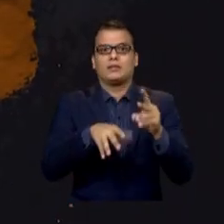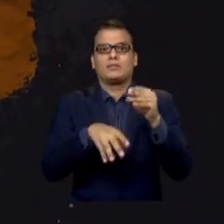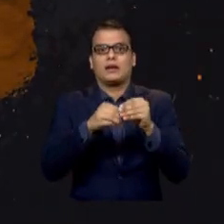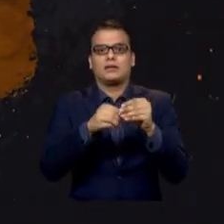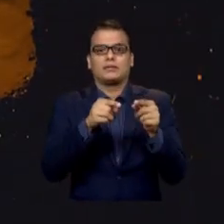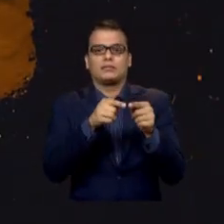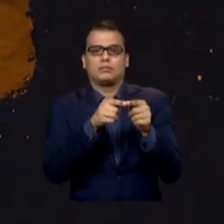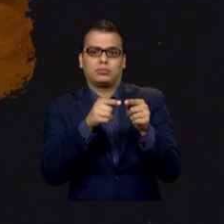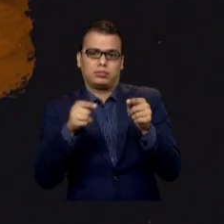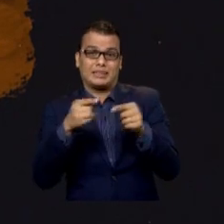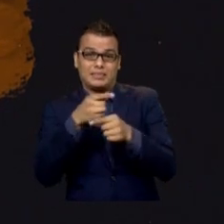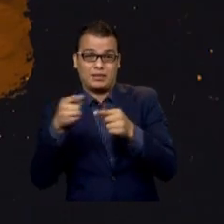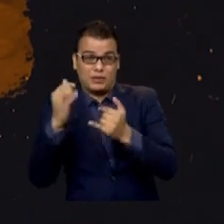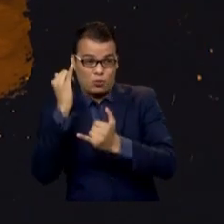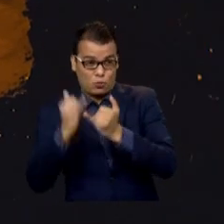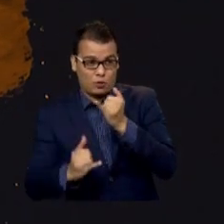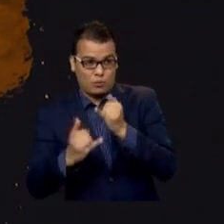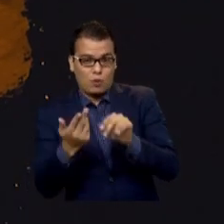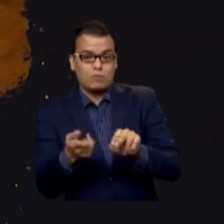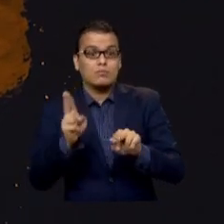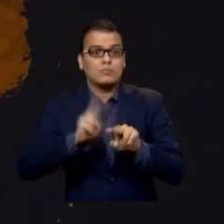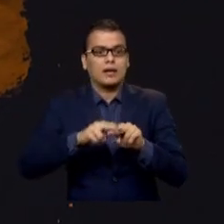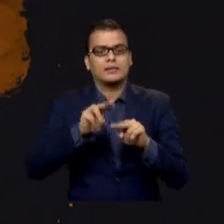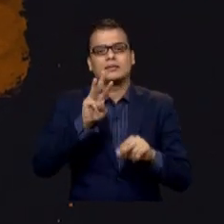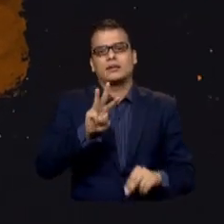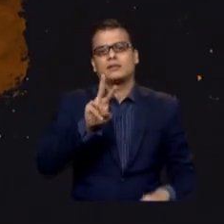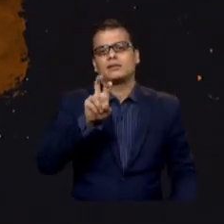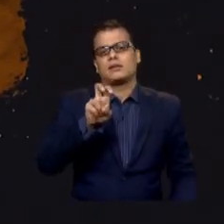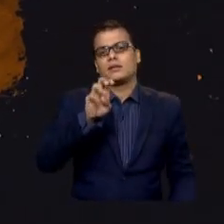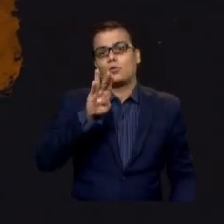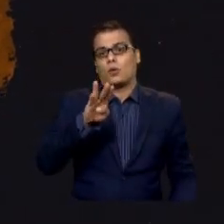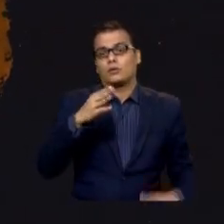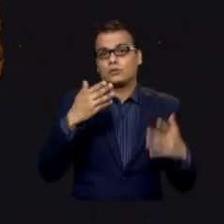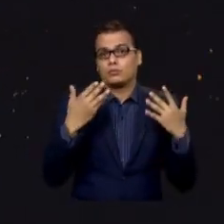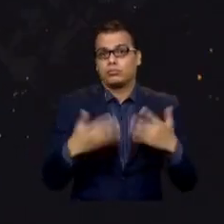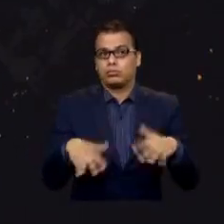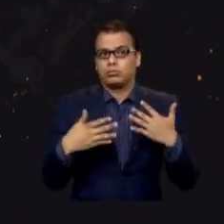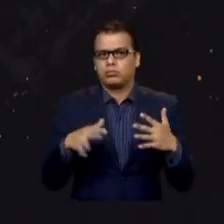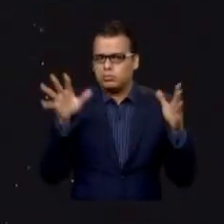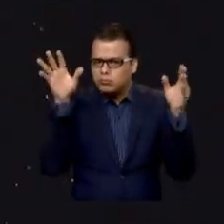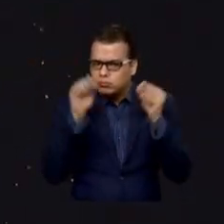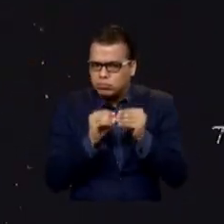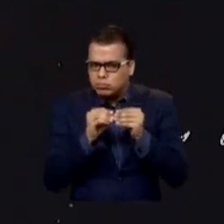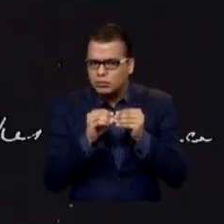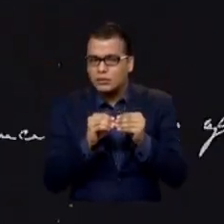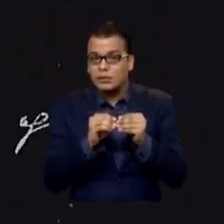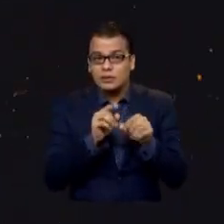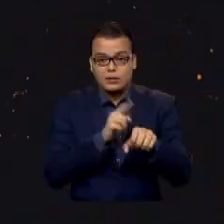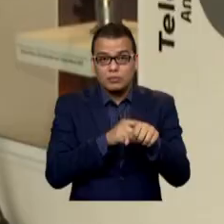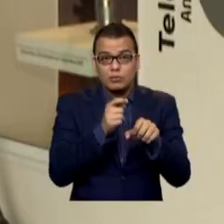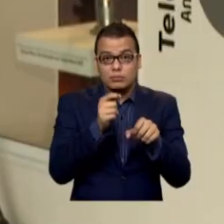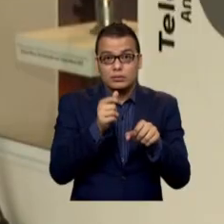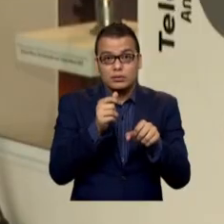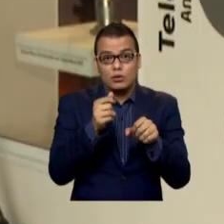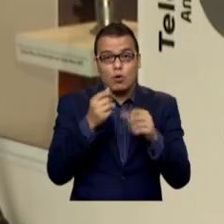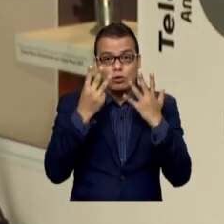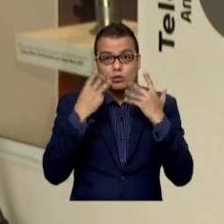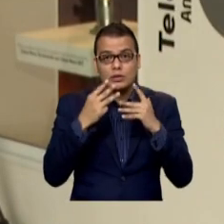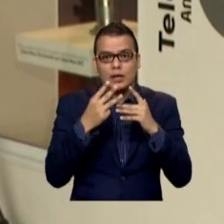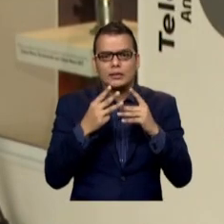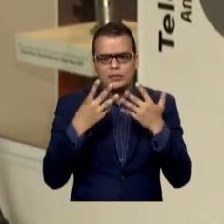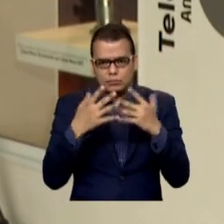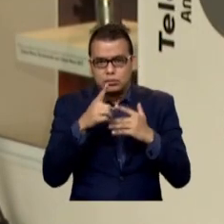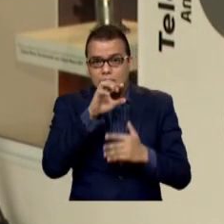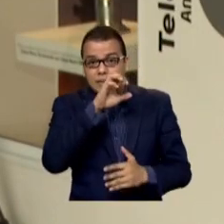la cifra de contagiados aumentó a 374, es decir, más de 100 casos en 8 días. El 15